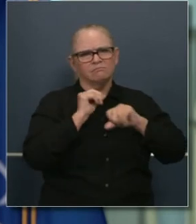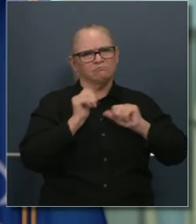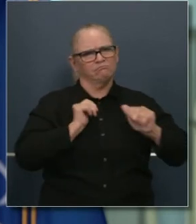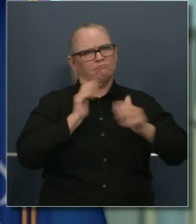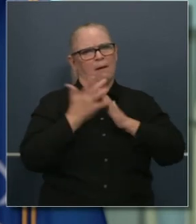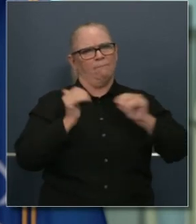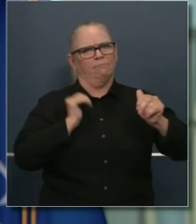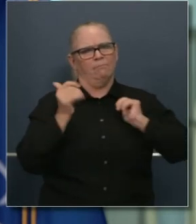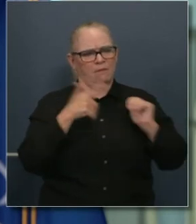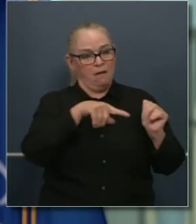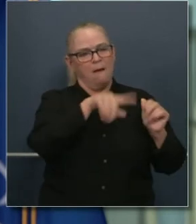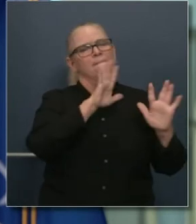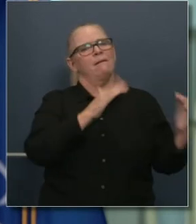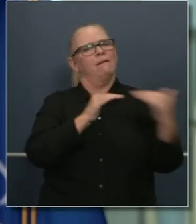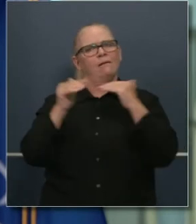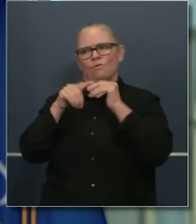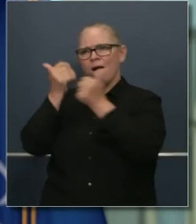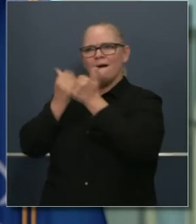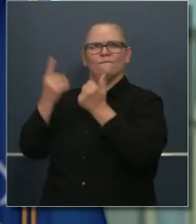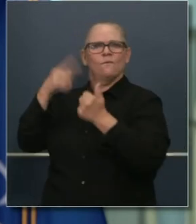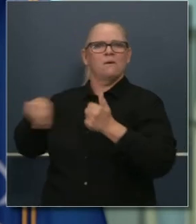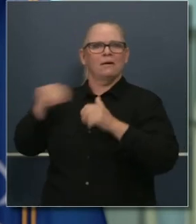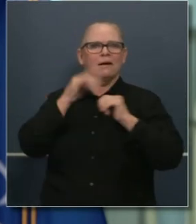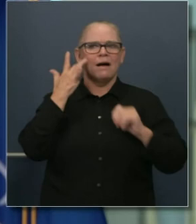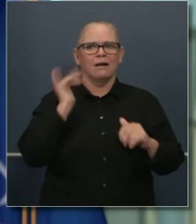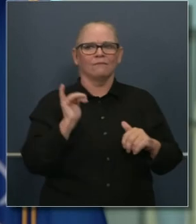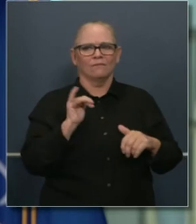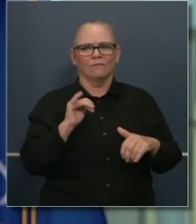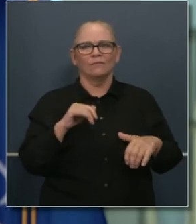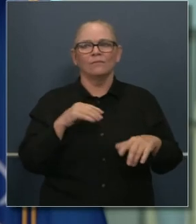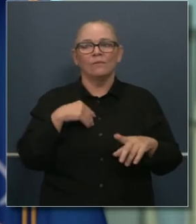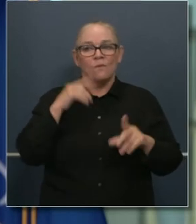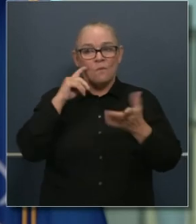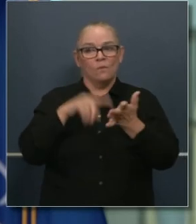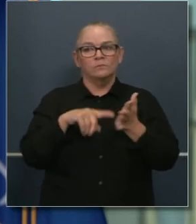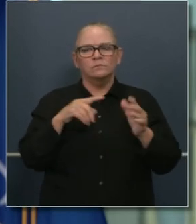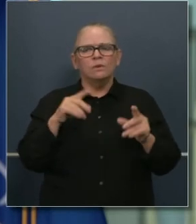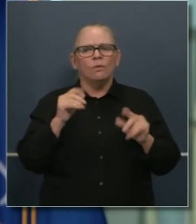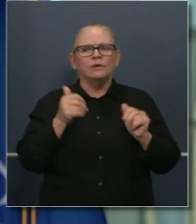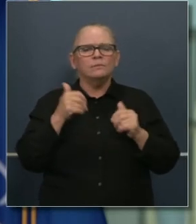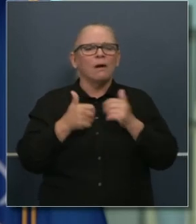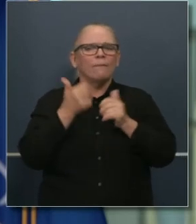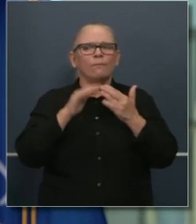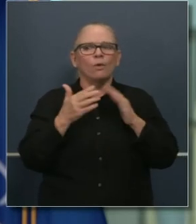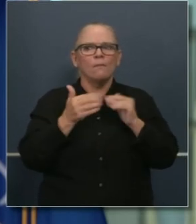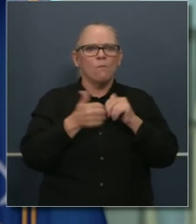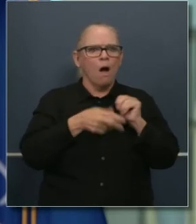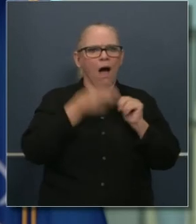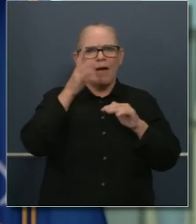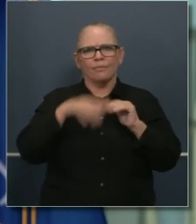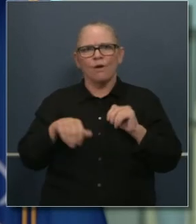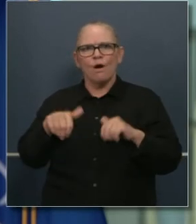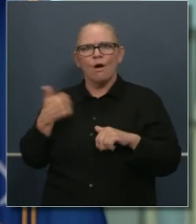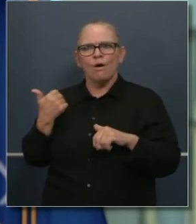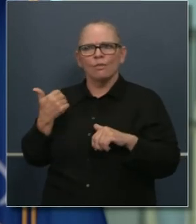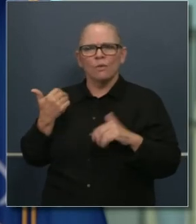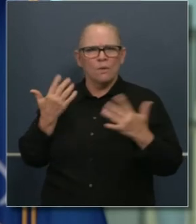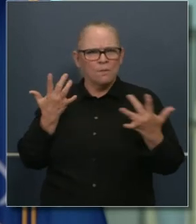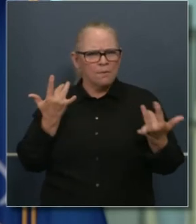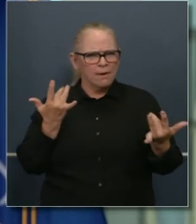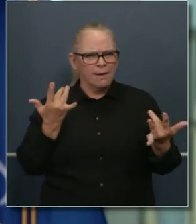condados que tengan la positividad en sus pruebas diagnósticas en algunos más altos que en otros